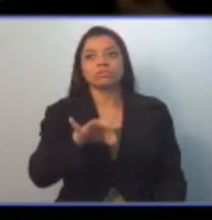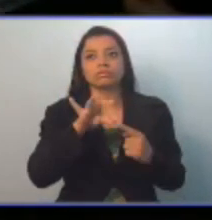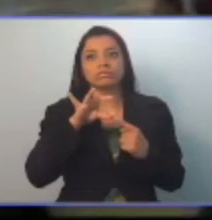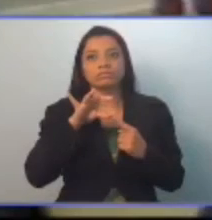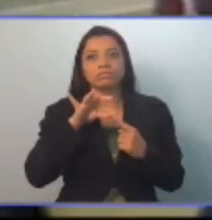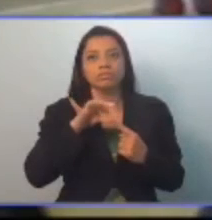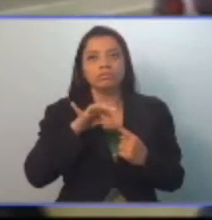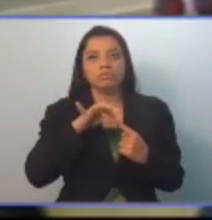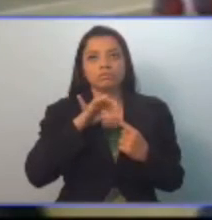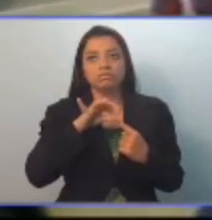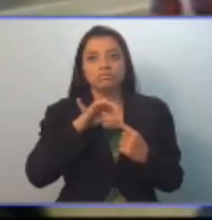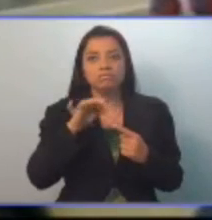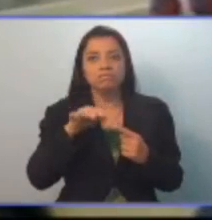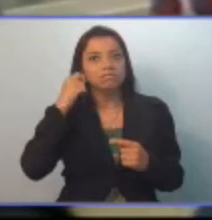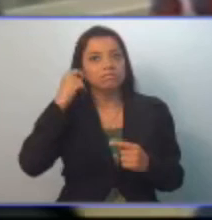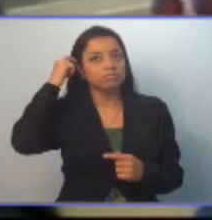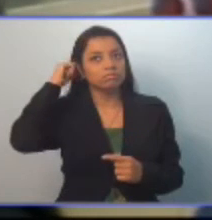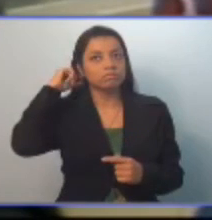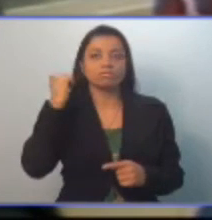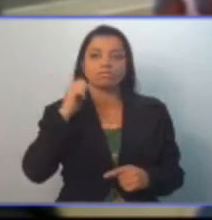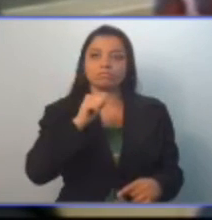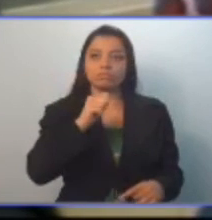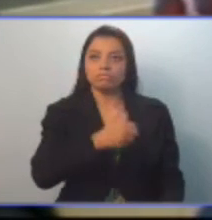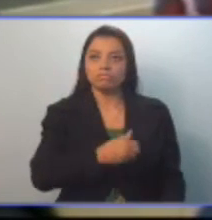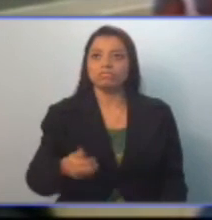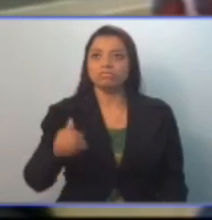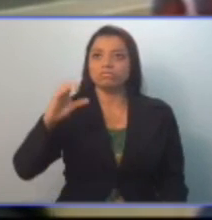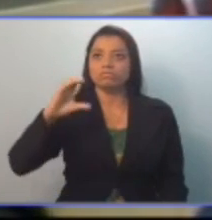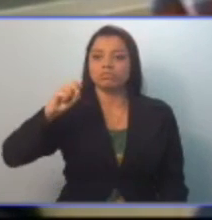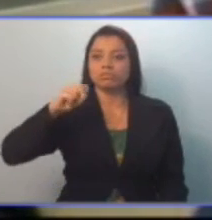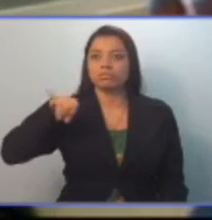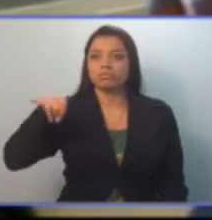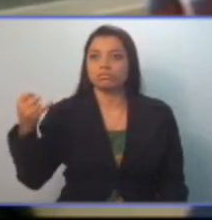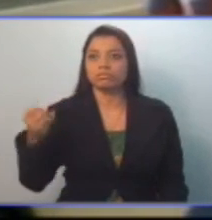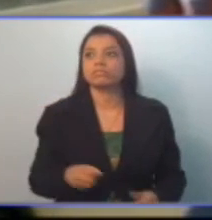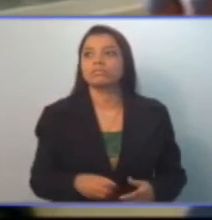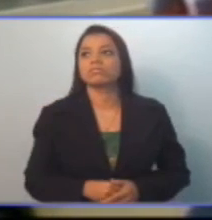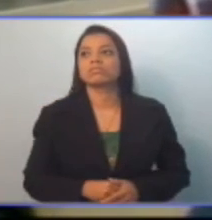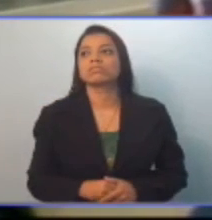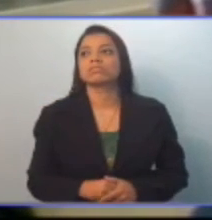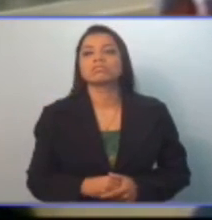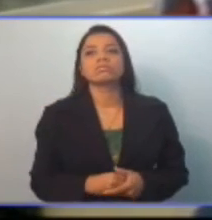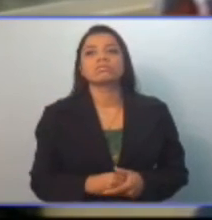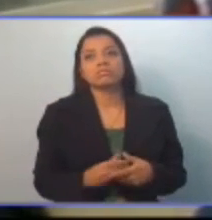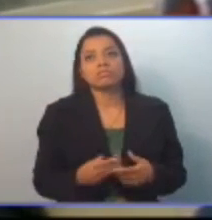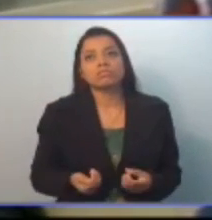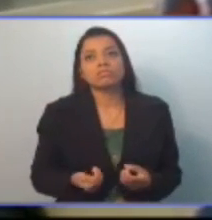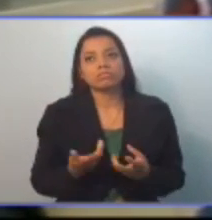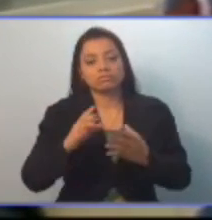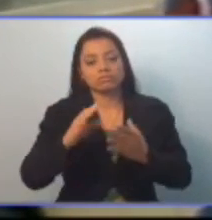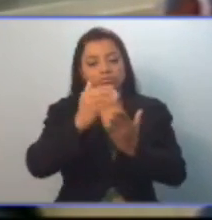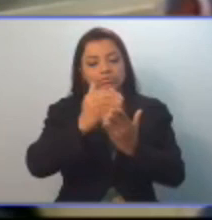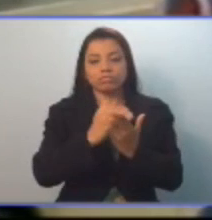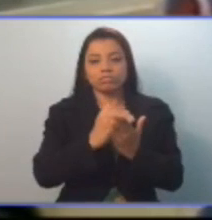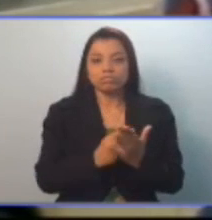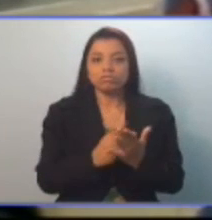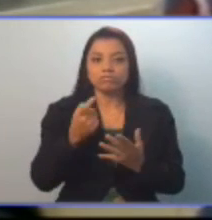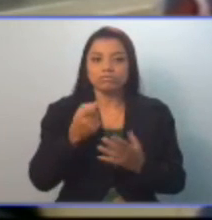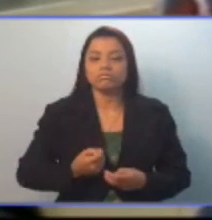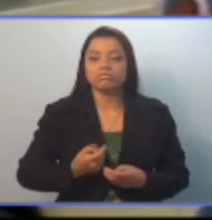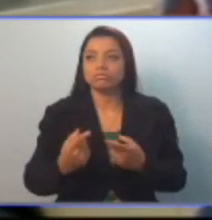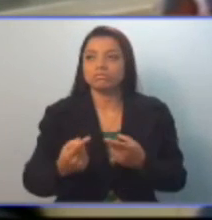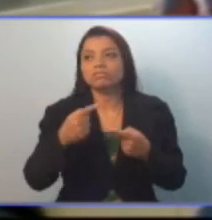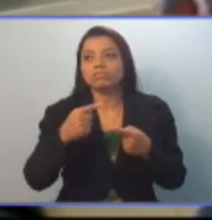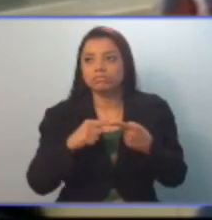como un magistrado de la Corte Suprema de Justicia. Hay que hacer notar algunos de los puntos a los cuales se refirió.